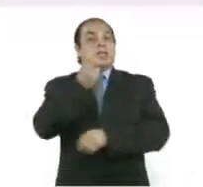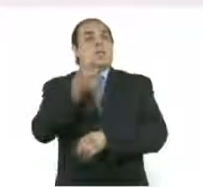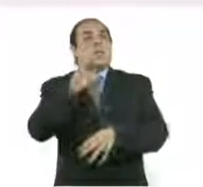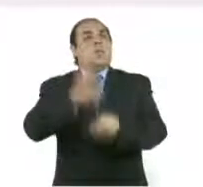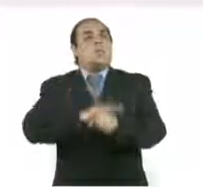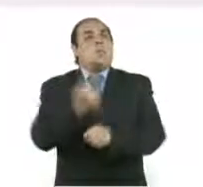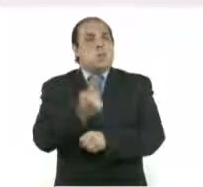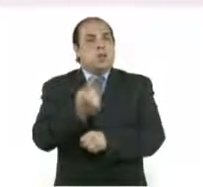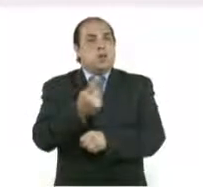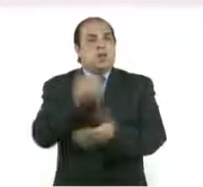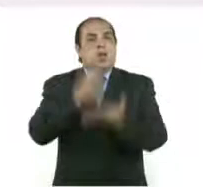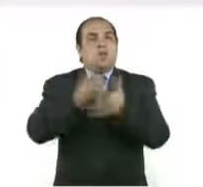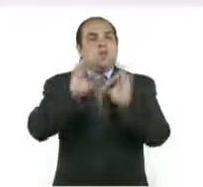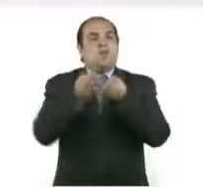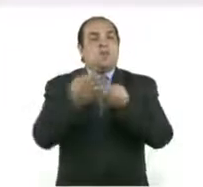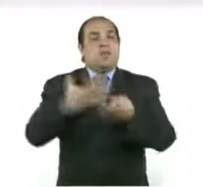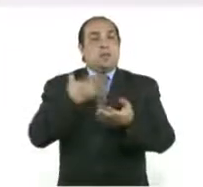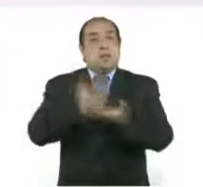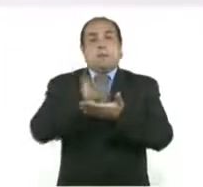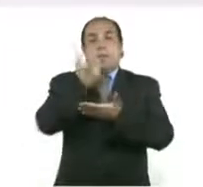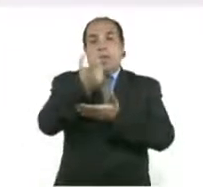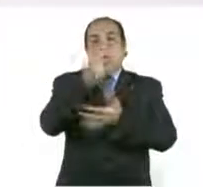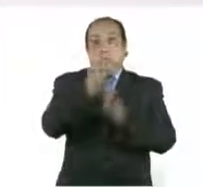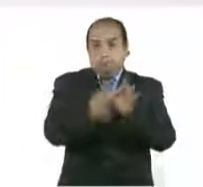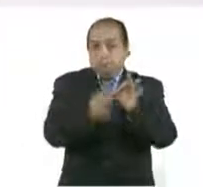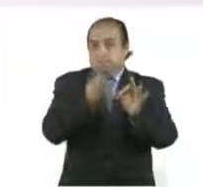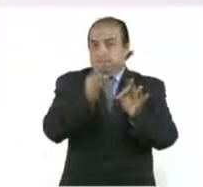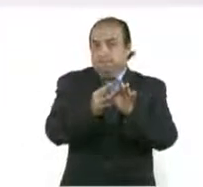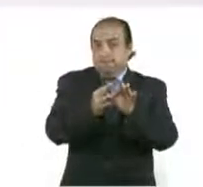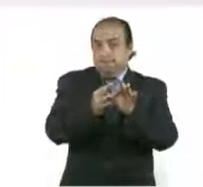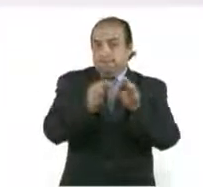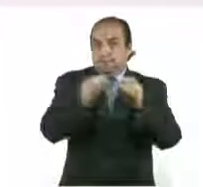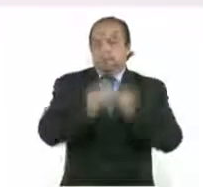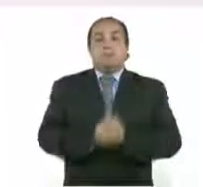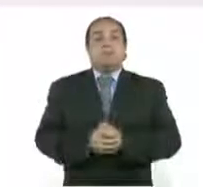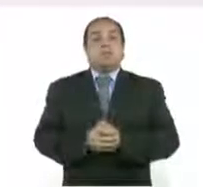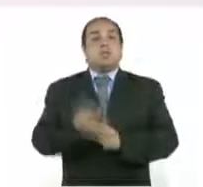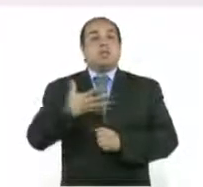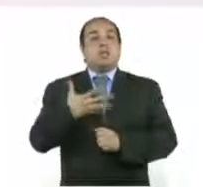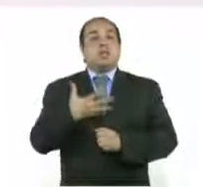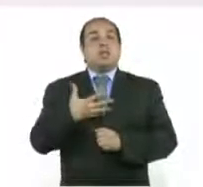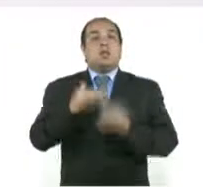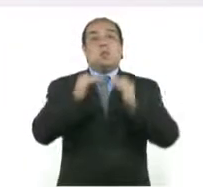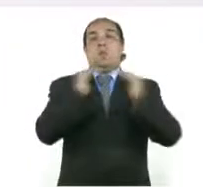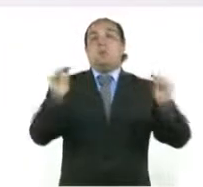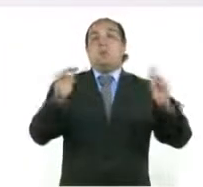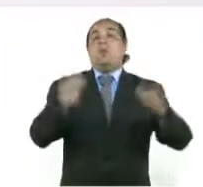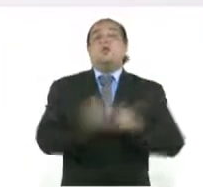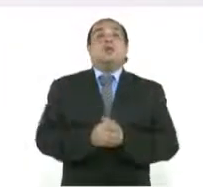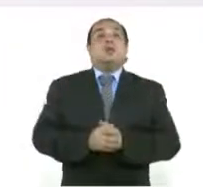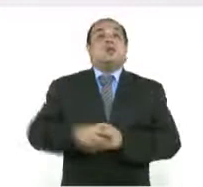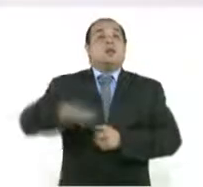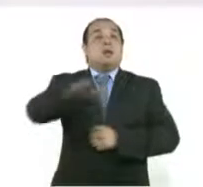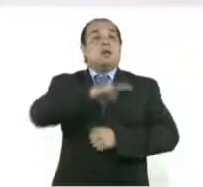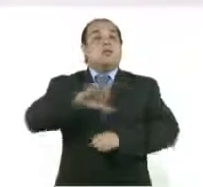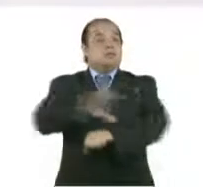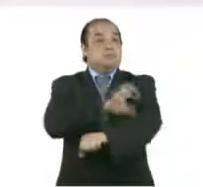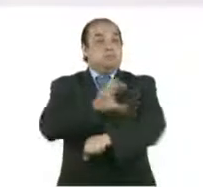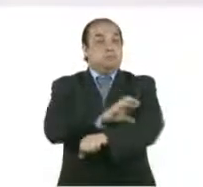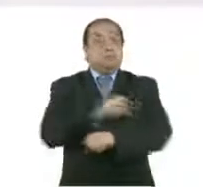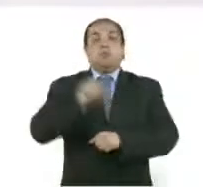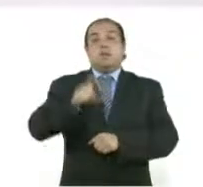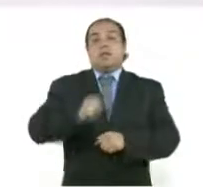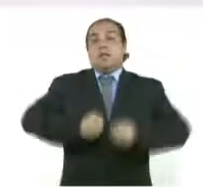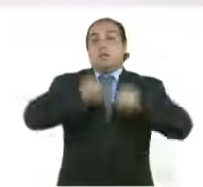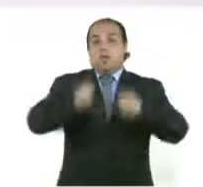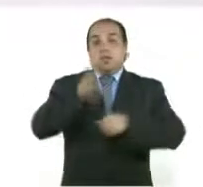garantizar tarifas adecuadas, de garantizar soberanía en el sector eléctrico y de garantizar el futuro